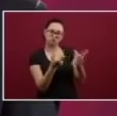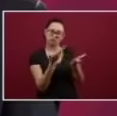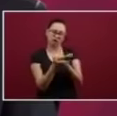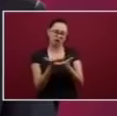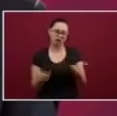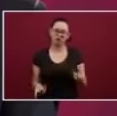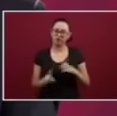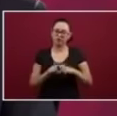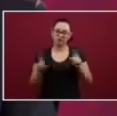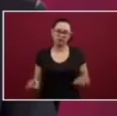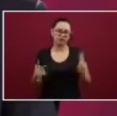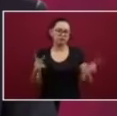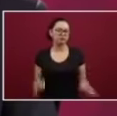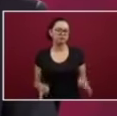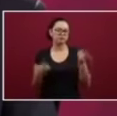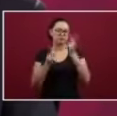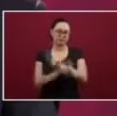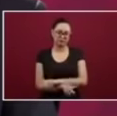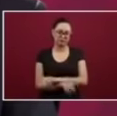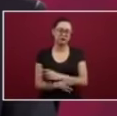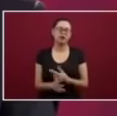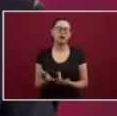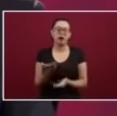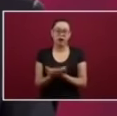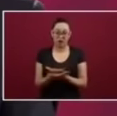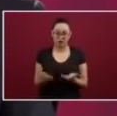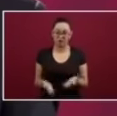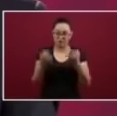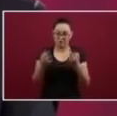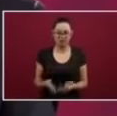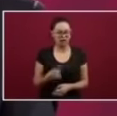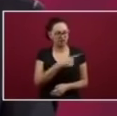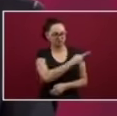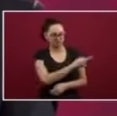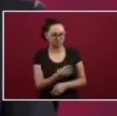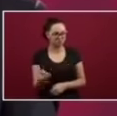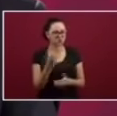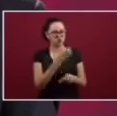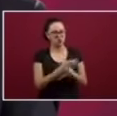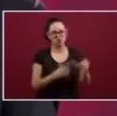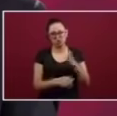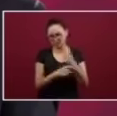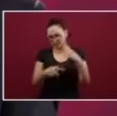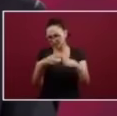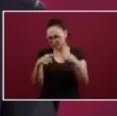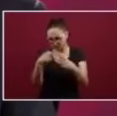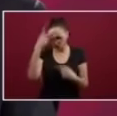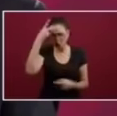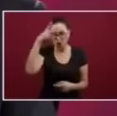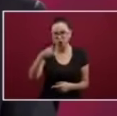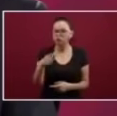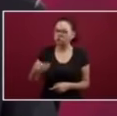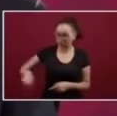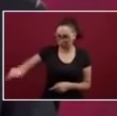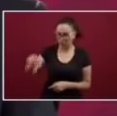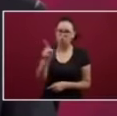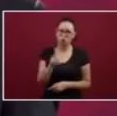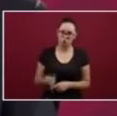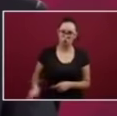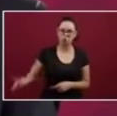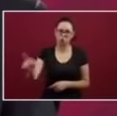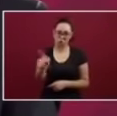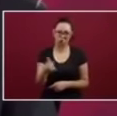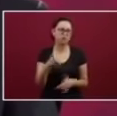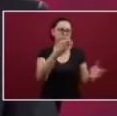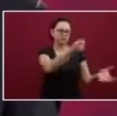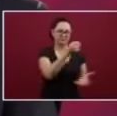tenemos tractocamiones, solamente un tractocamión y una caja, uh-huh. Pero en general son vehículos y camionetas. Okay. Ahora, vimos ahí